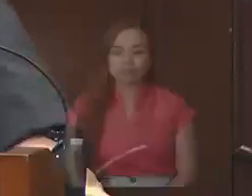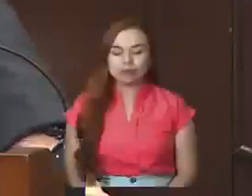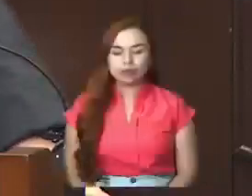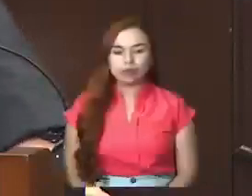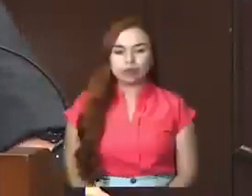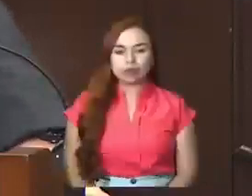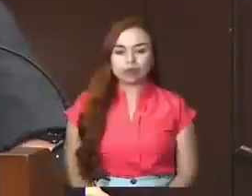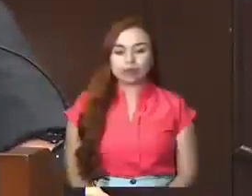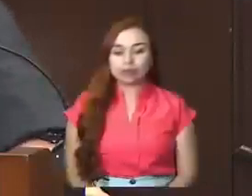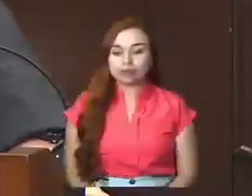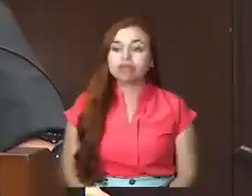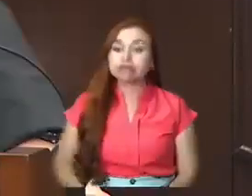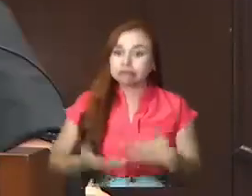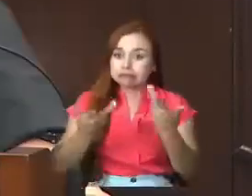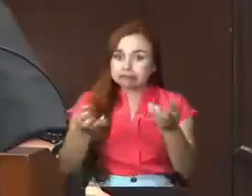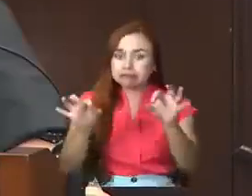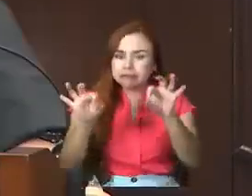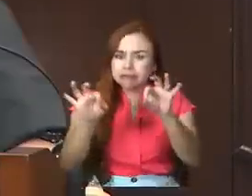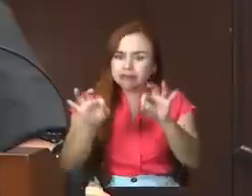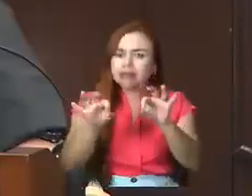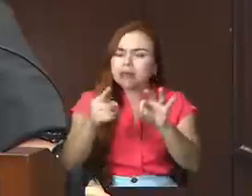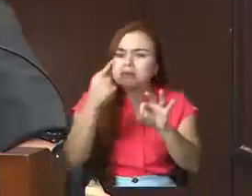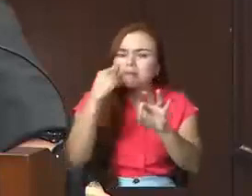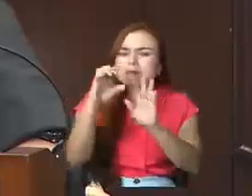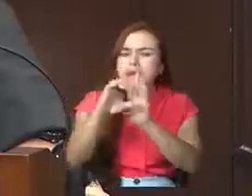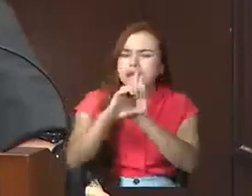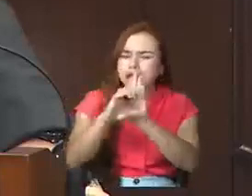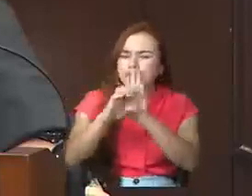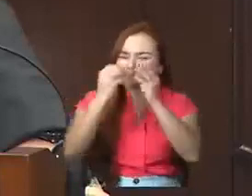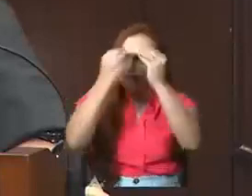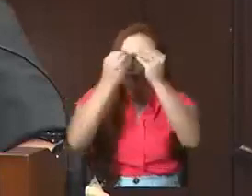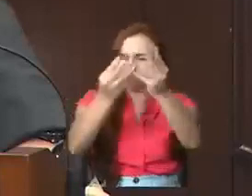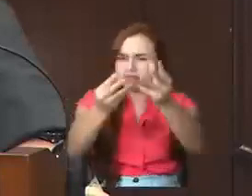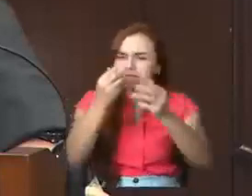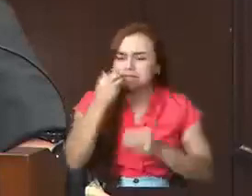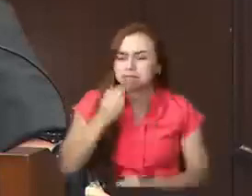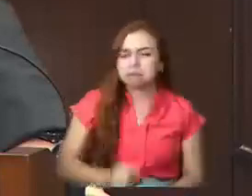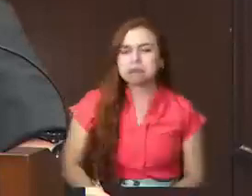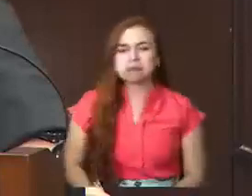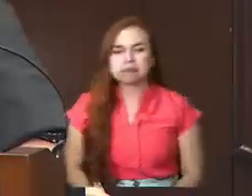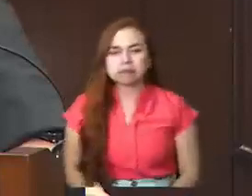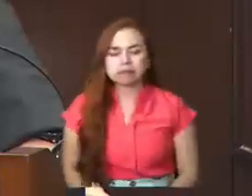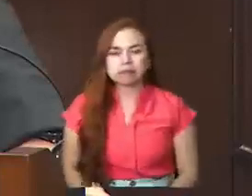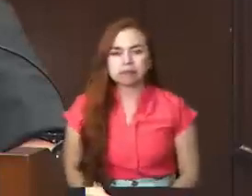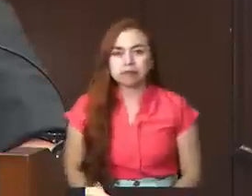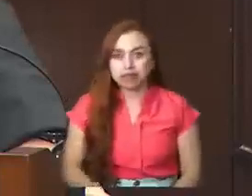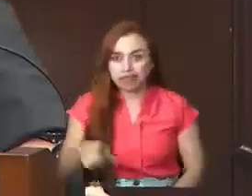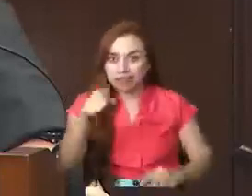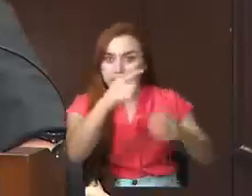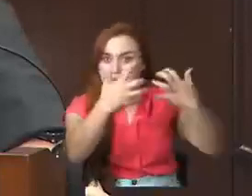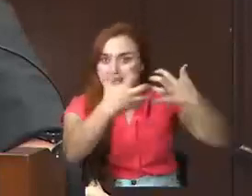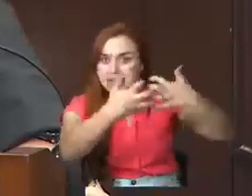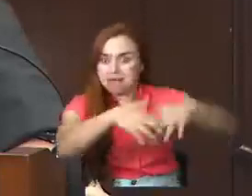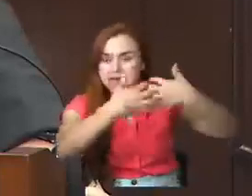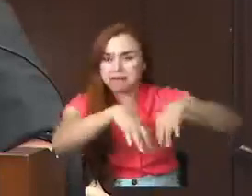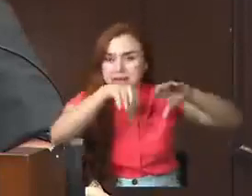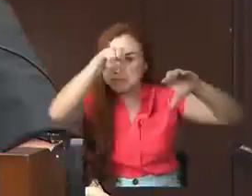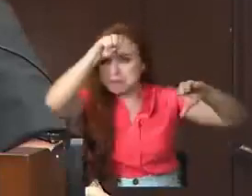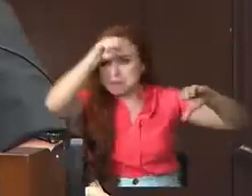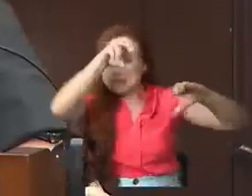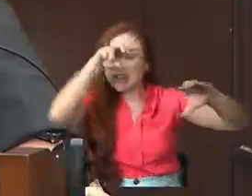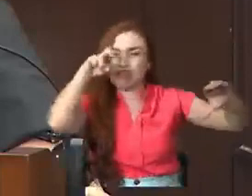uno de esos actores. Por ejemplo, en el caso de la Minera Panamá, con